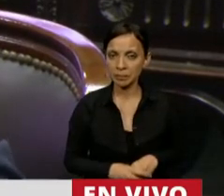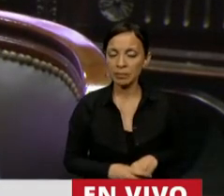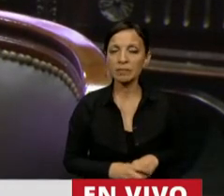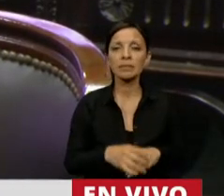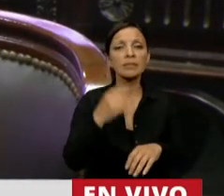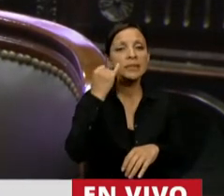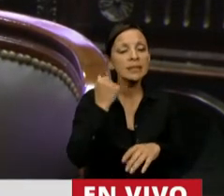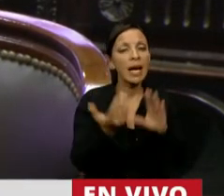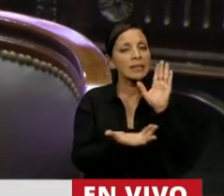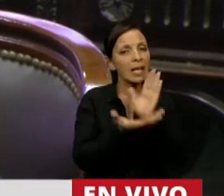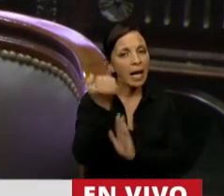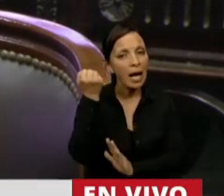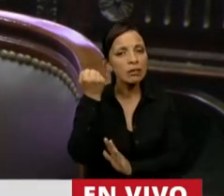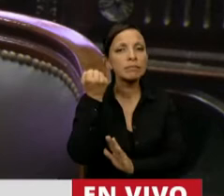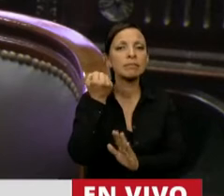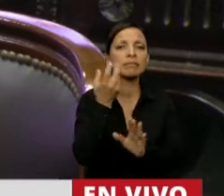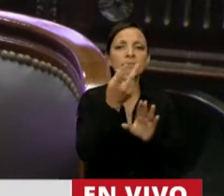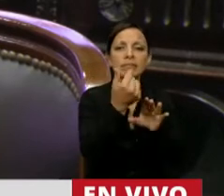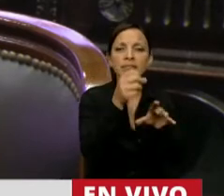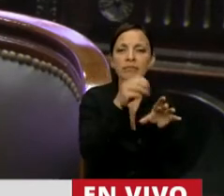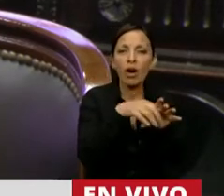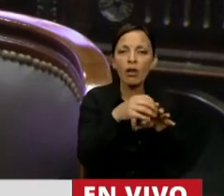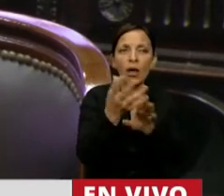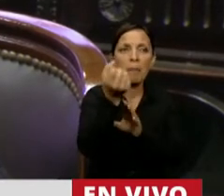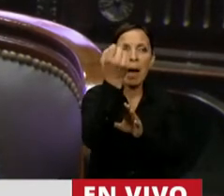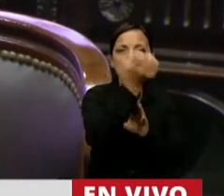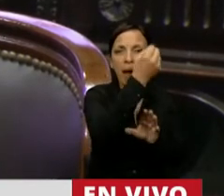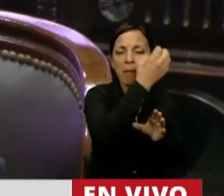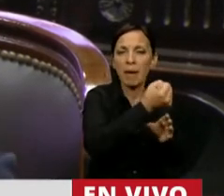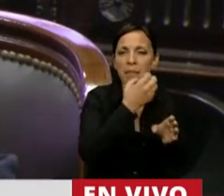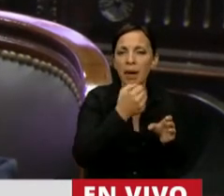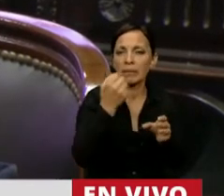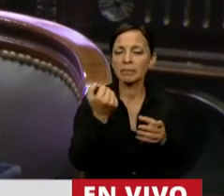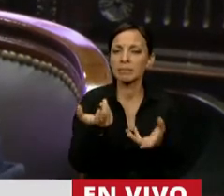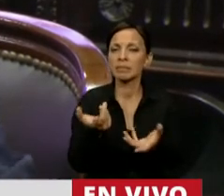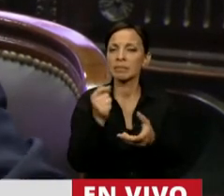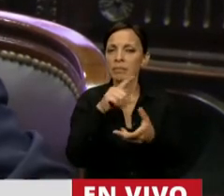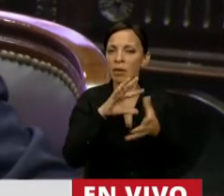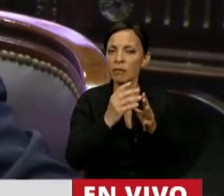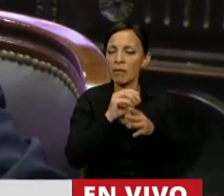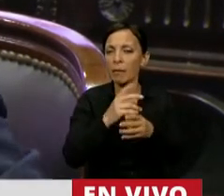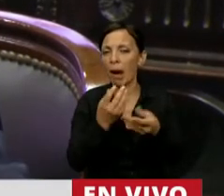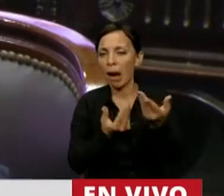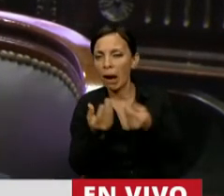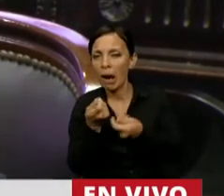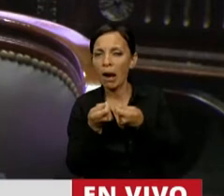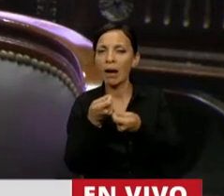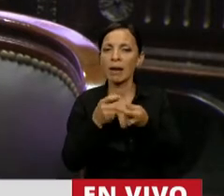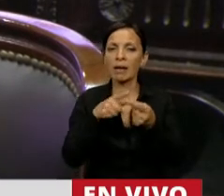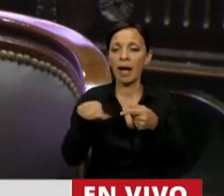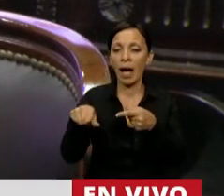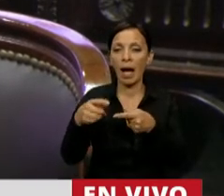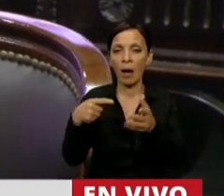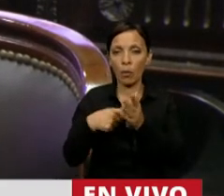le ha quitado fondos o se le intenta quitar fondos de manera fraudulenta a la ciudad de Buenos Aires para darle a